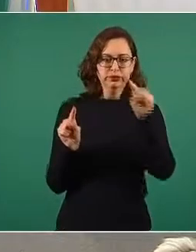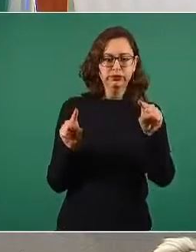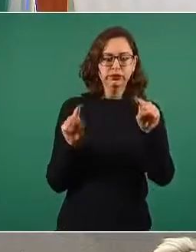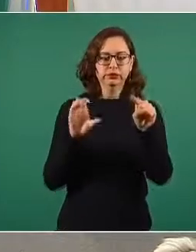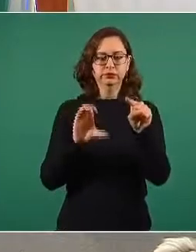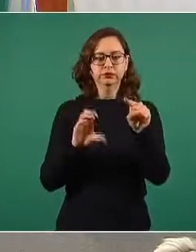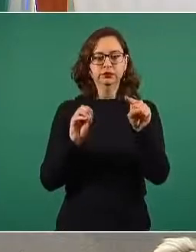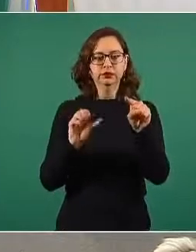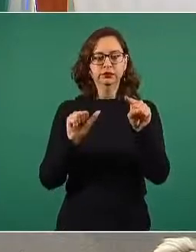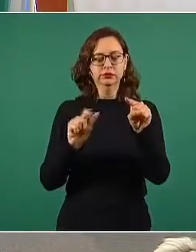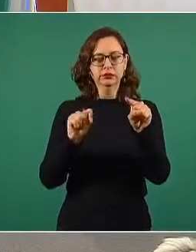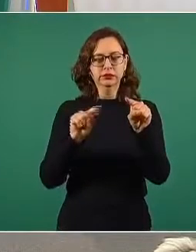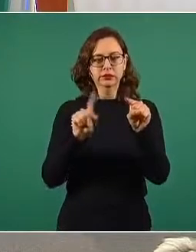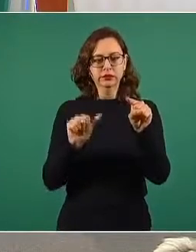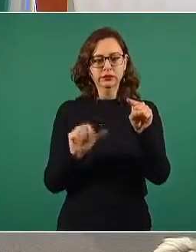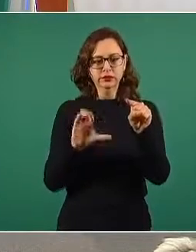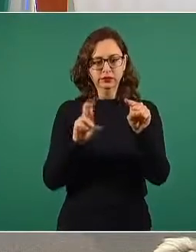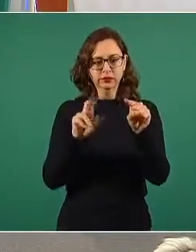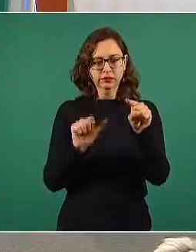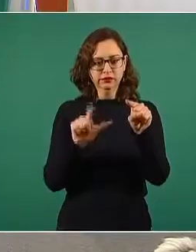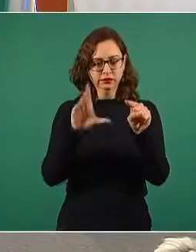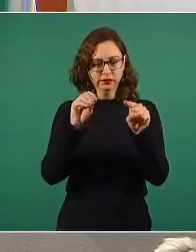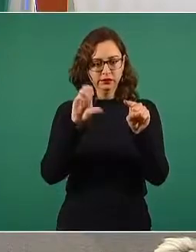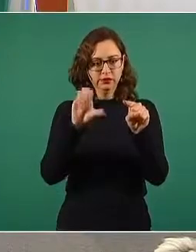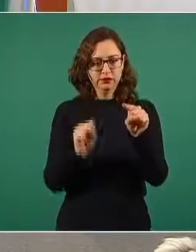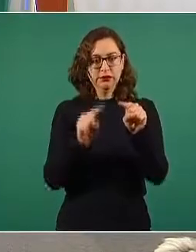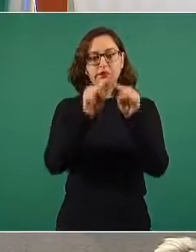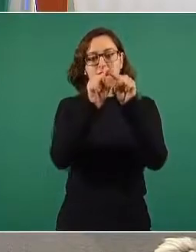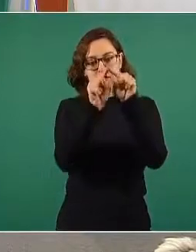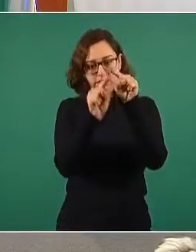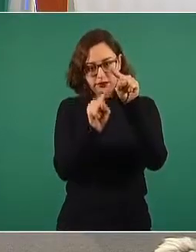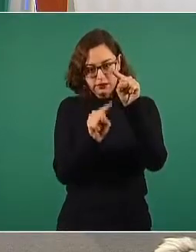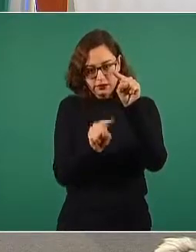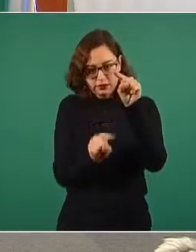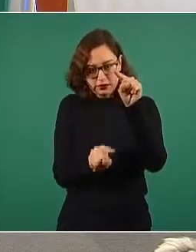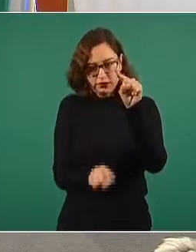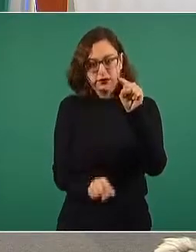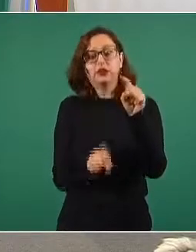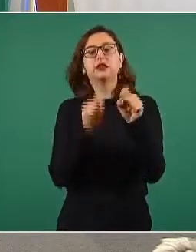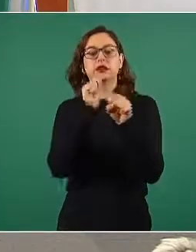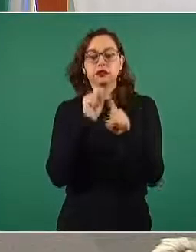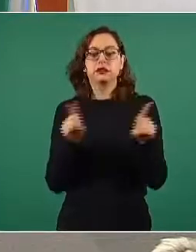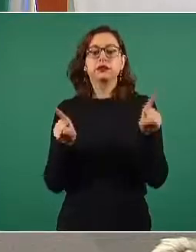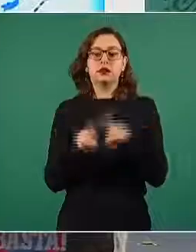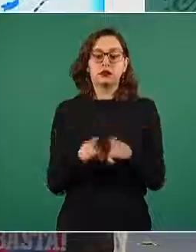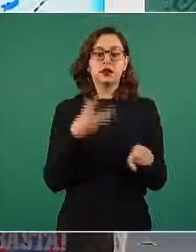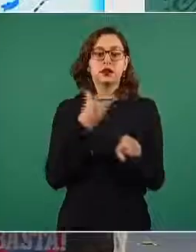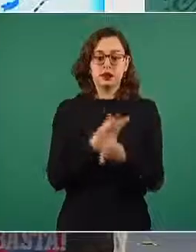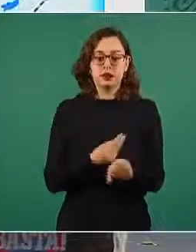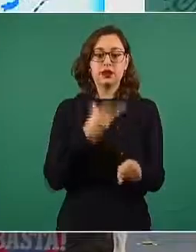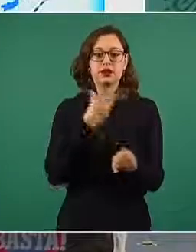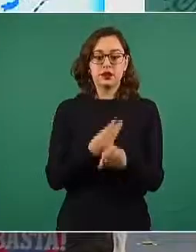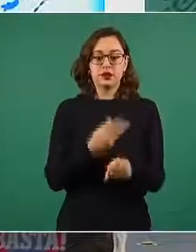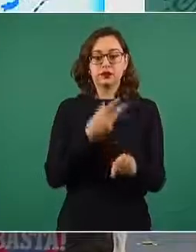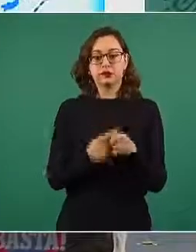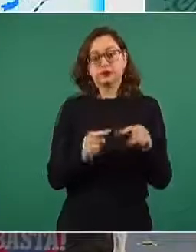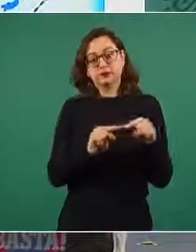Coatzacoalcos. Ya se está trabajando aquí y vamos también a rehabilitar esta vía de Ixtepec